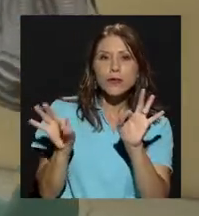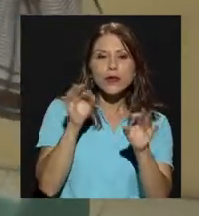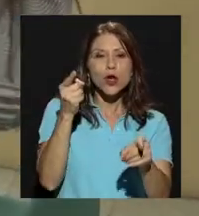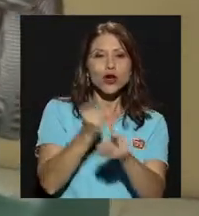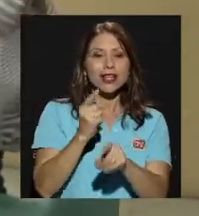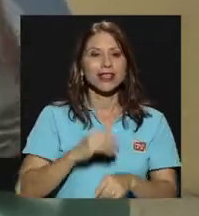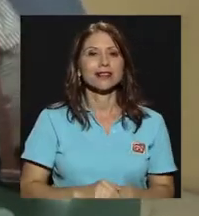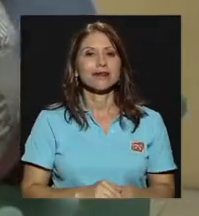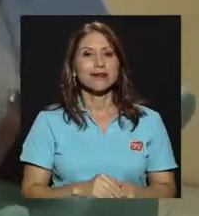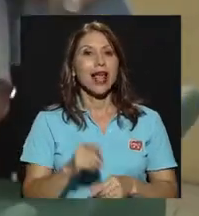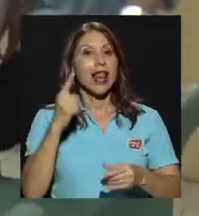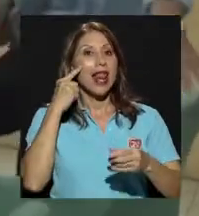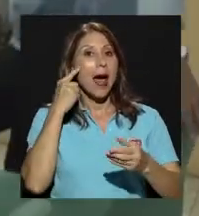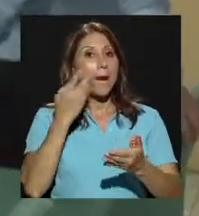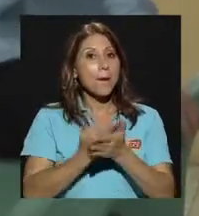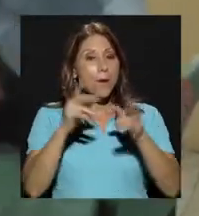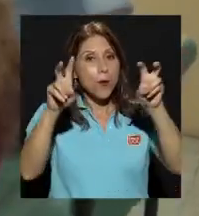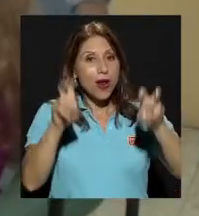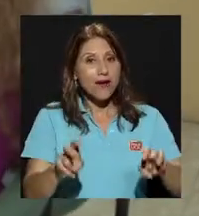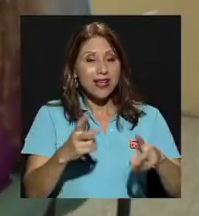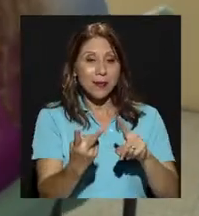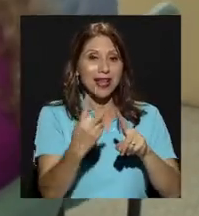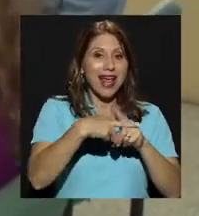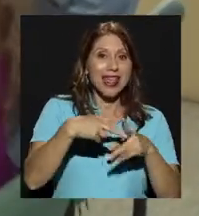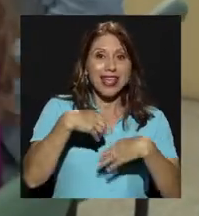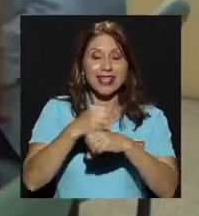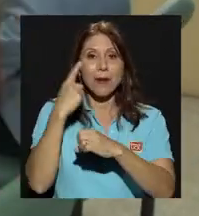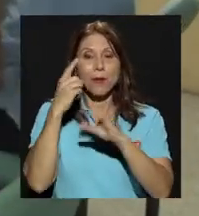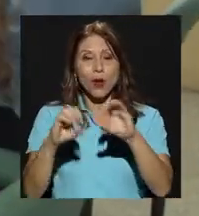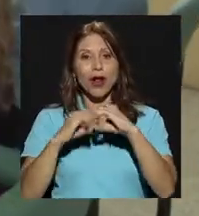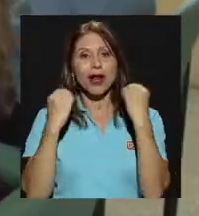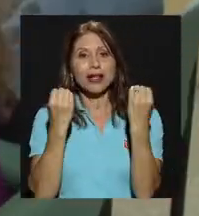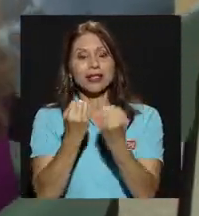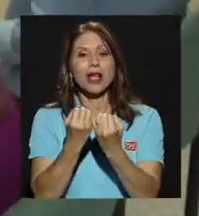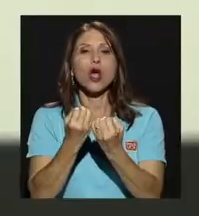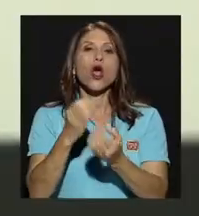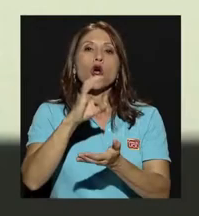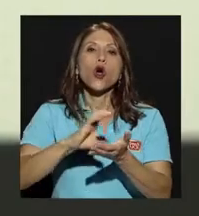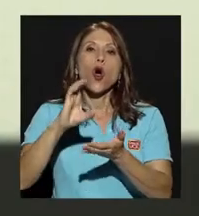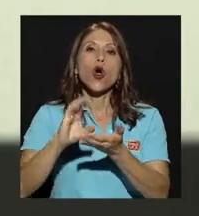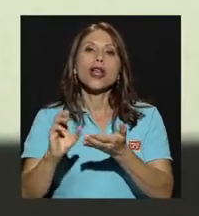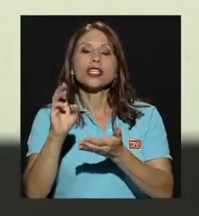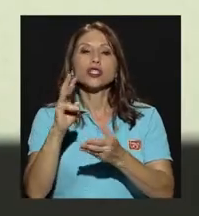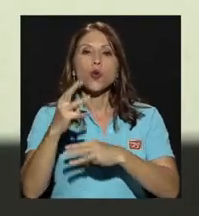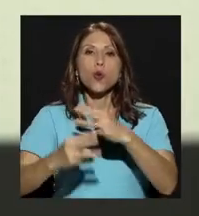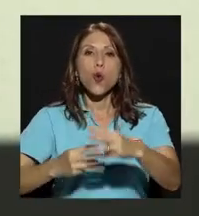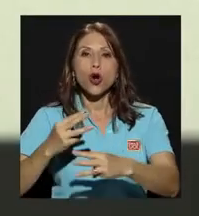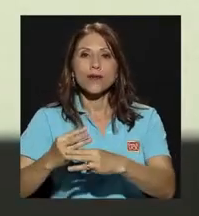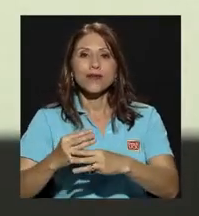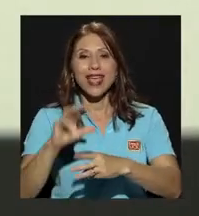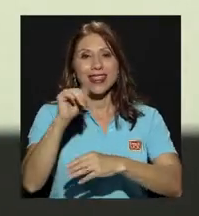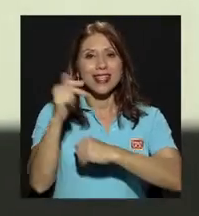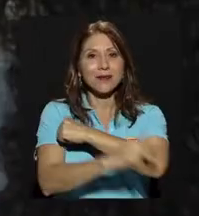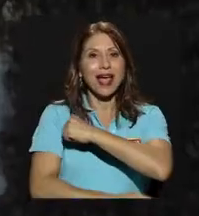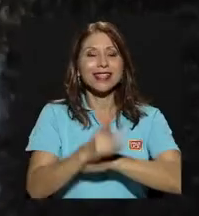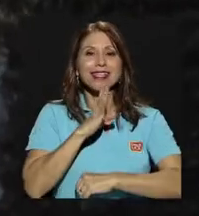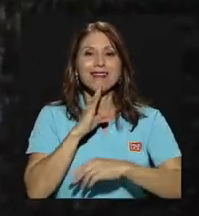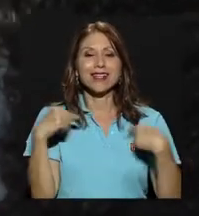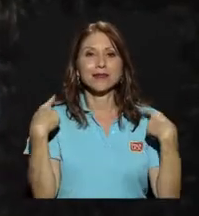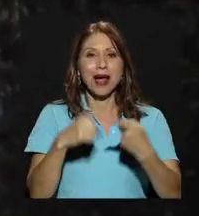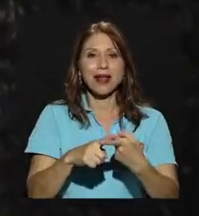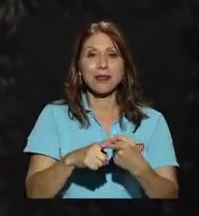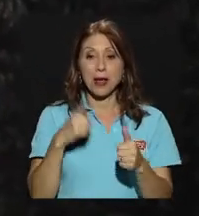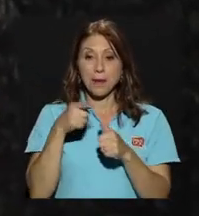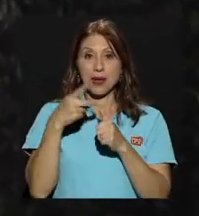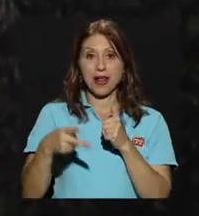correctas. La prueba es aplicada y formulada por la organización College Board en 10 países de habla hispana. La